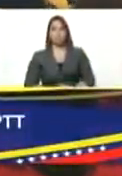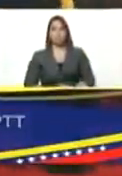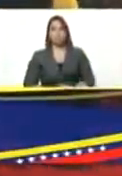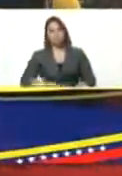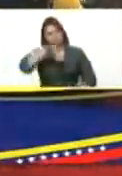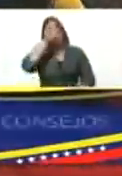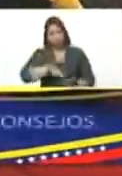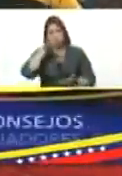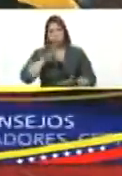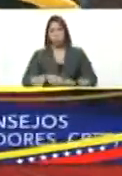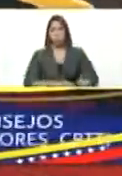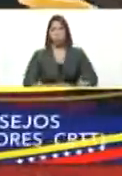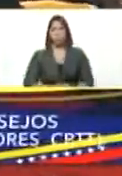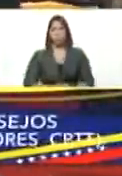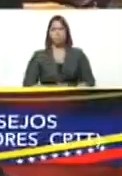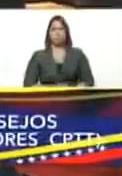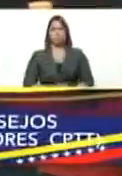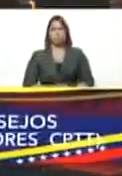¡Cúmplase!